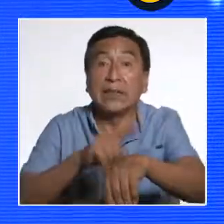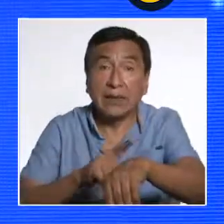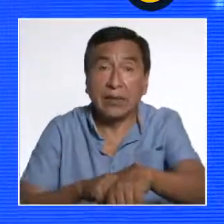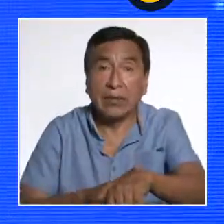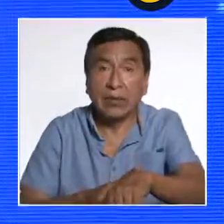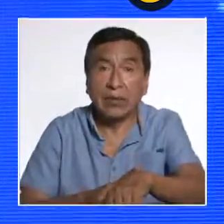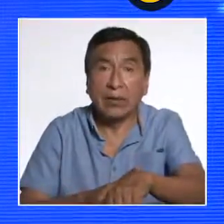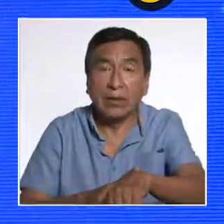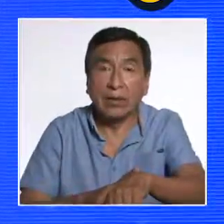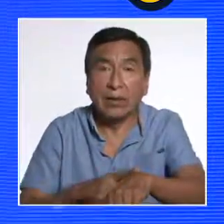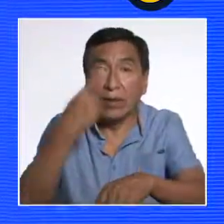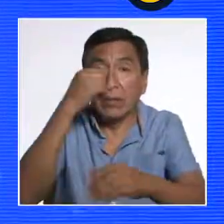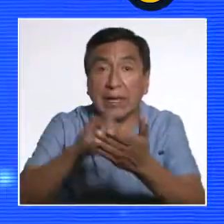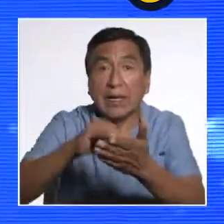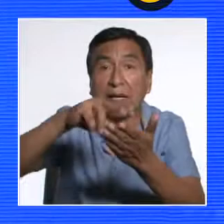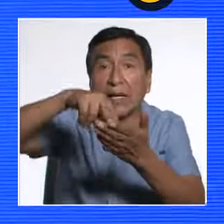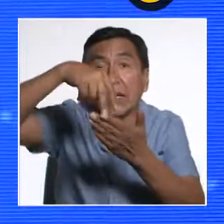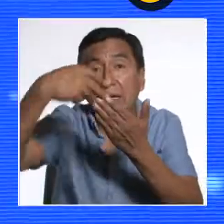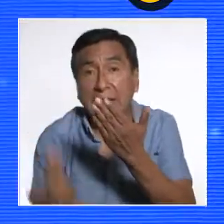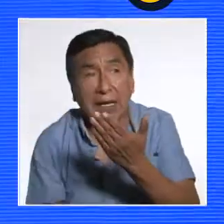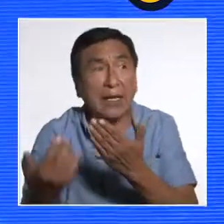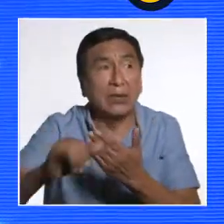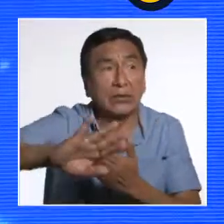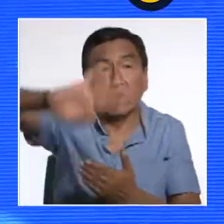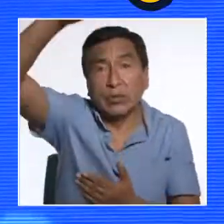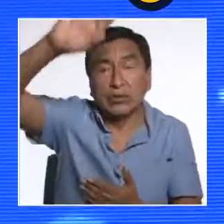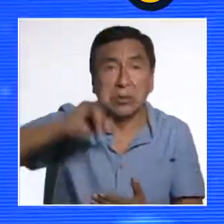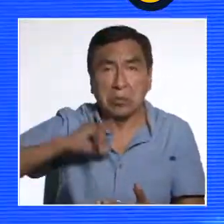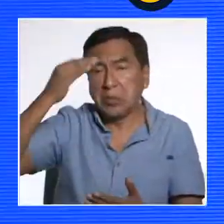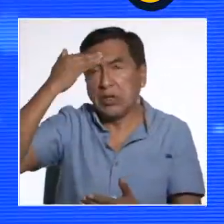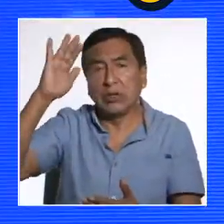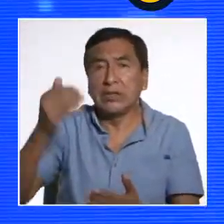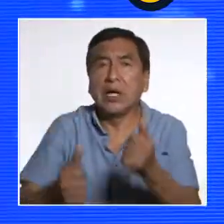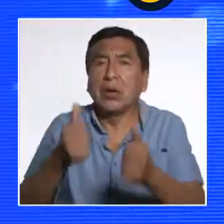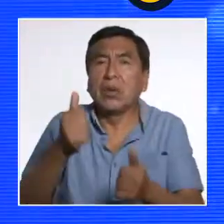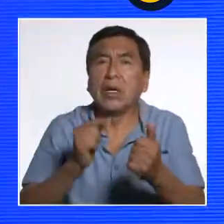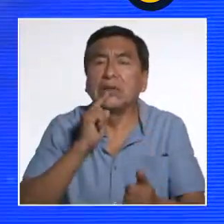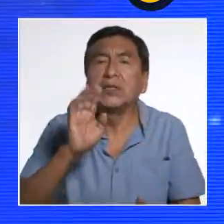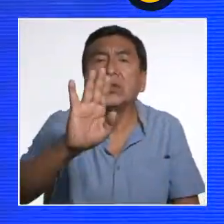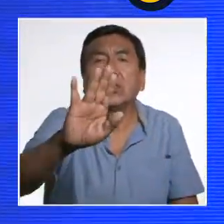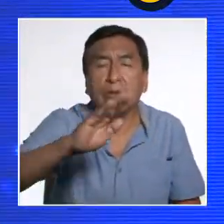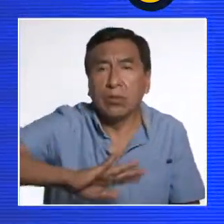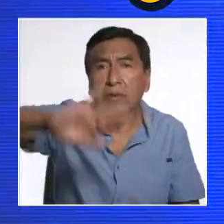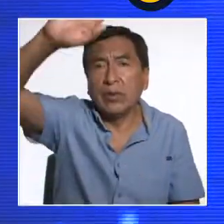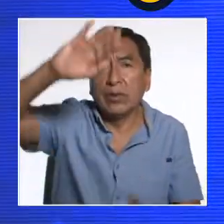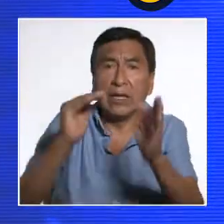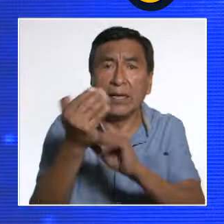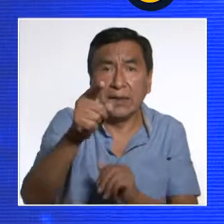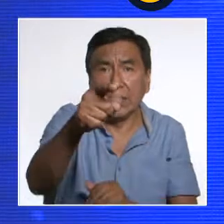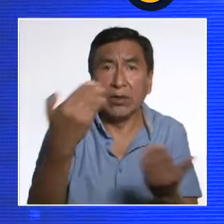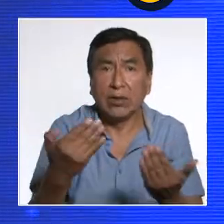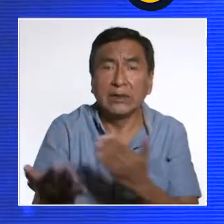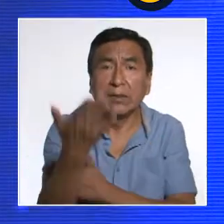Es el tiempo para que caigan los muros. Y yo no sé cuál es el muro que tú tienes delante de ti hoy en